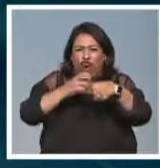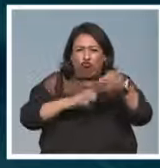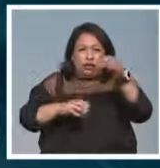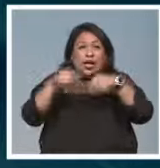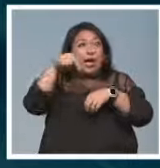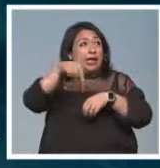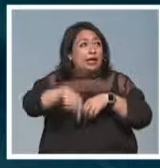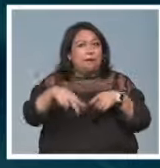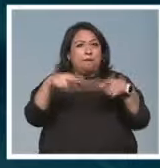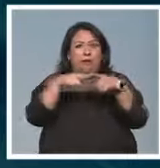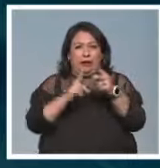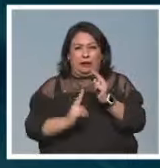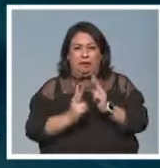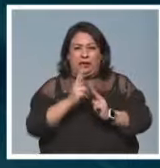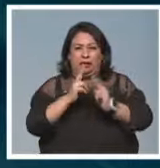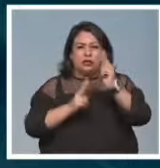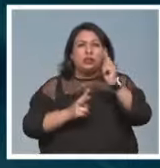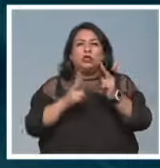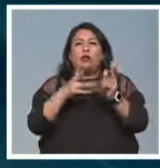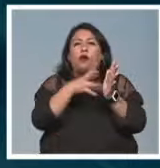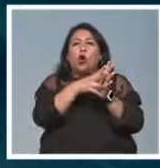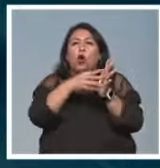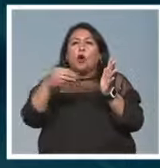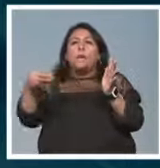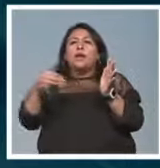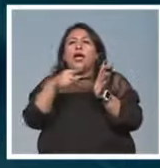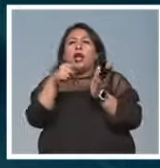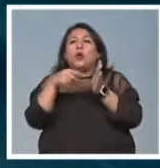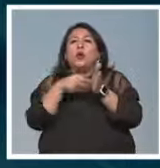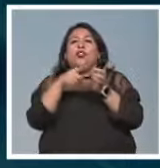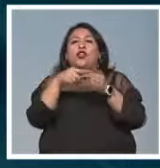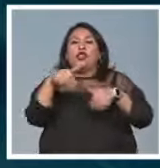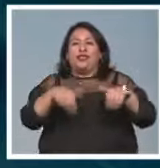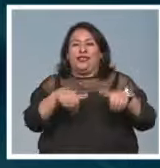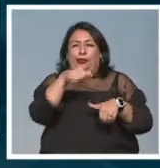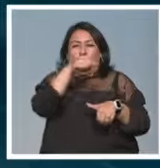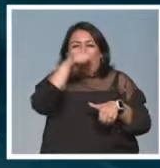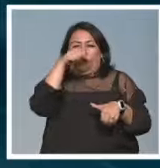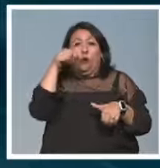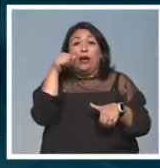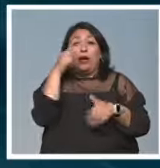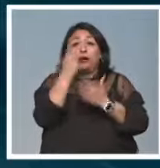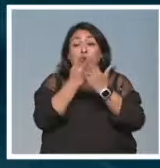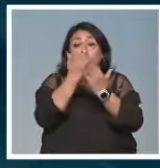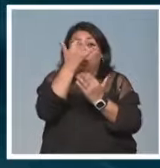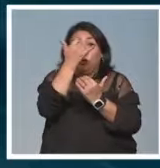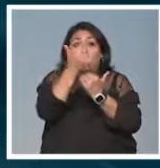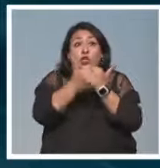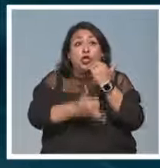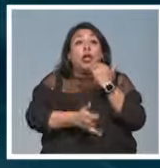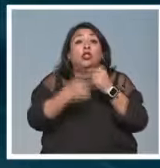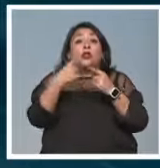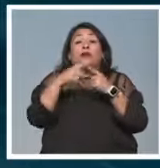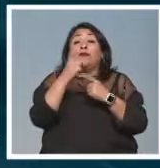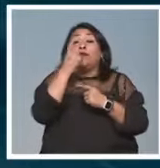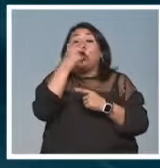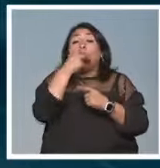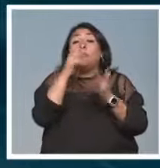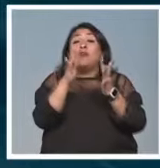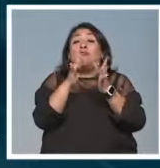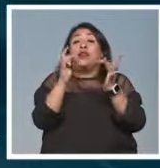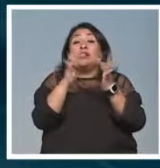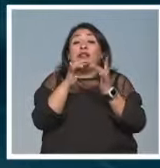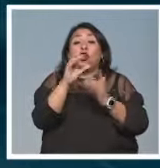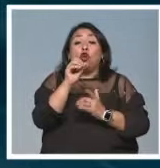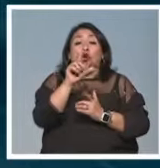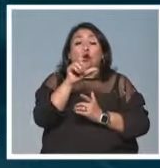en el Parque Los Pastitos una réplica del emblemático Teatro Juárez. El proyecto es del artista francés